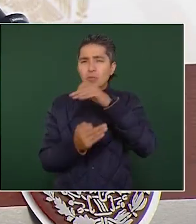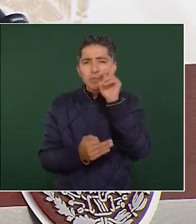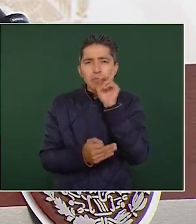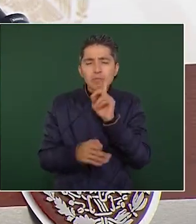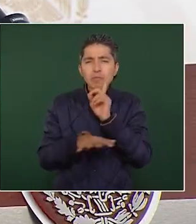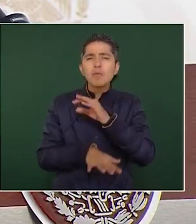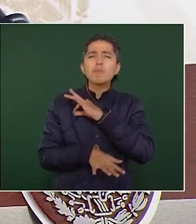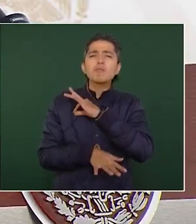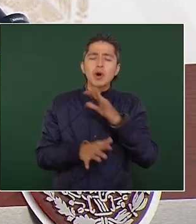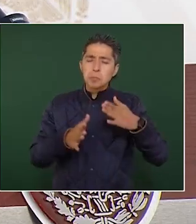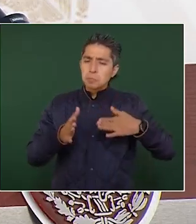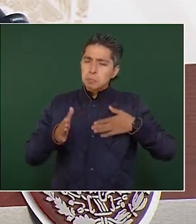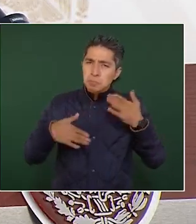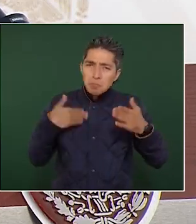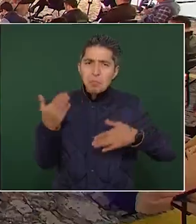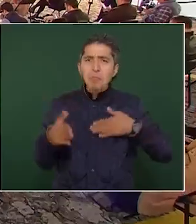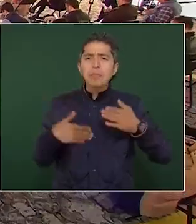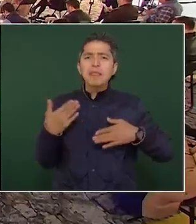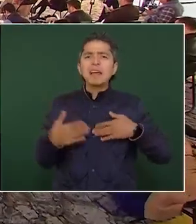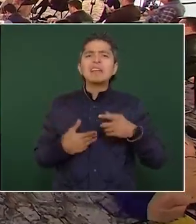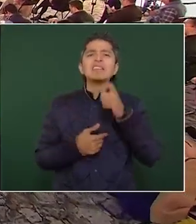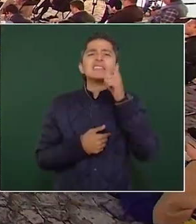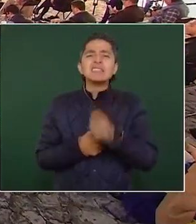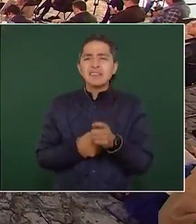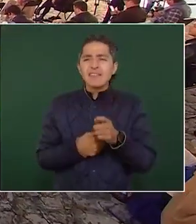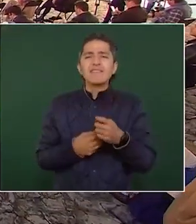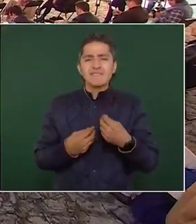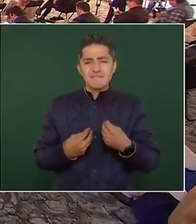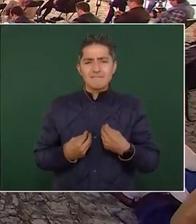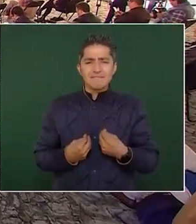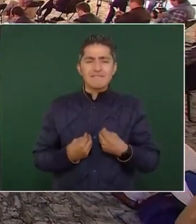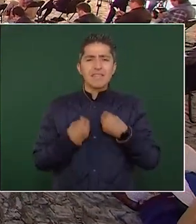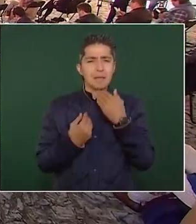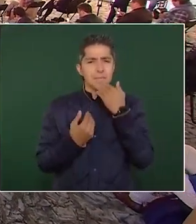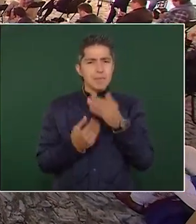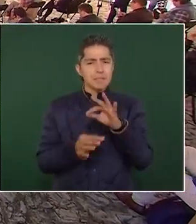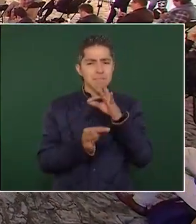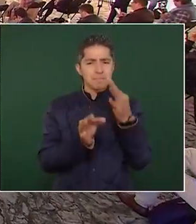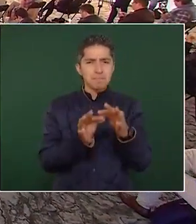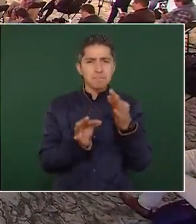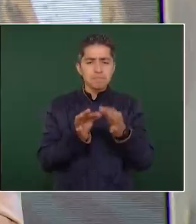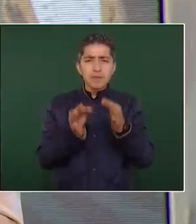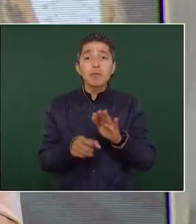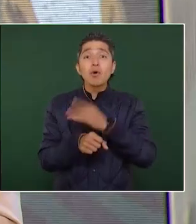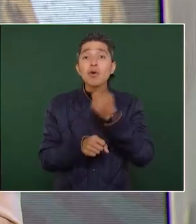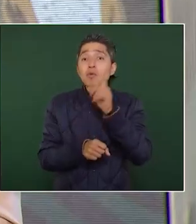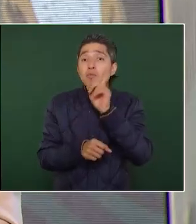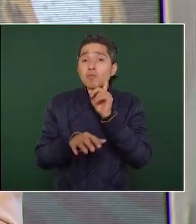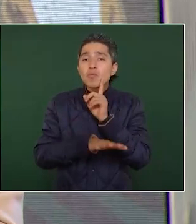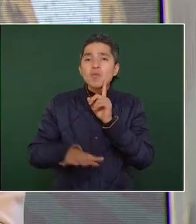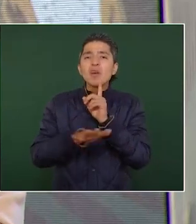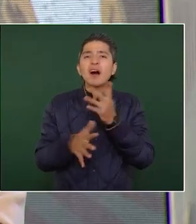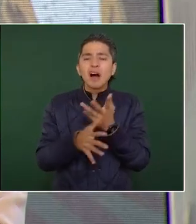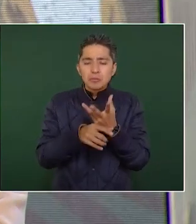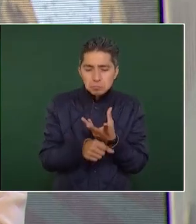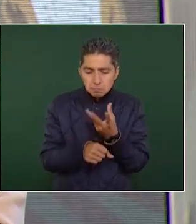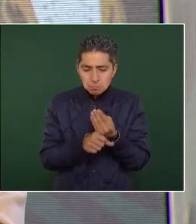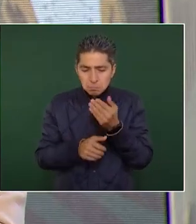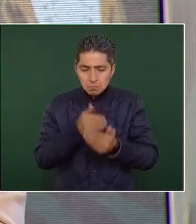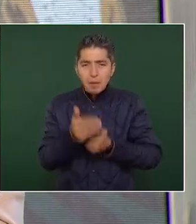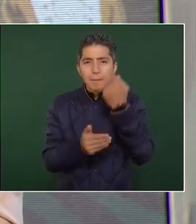puedan disfrutar una vida plena, porque las mujeres somos constructoras de